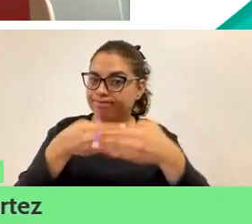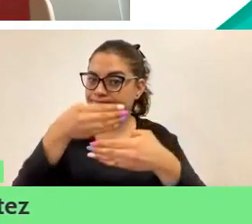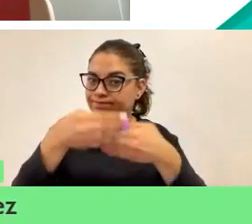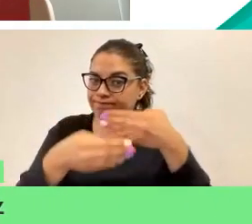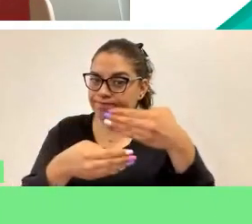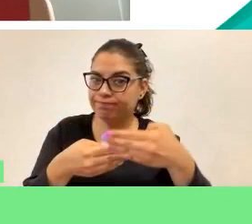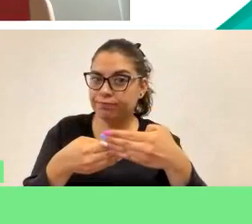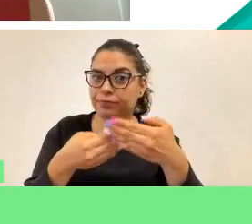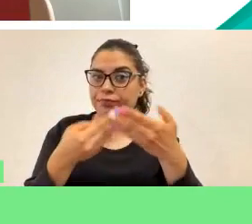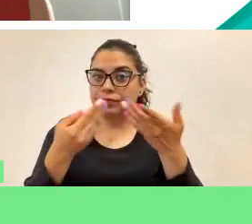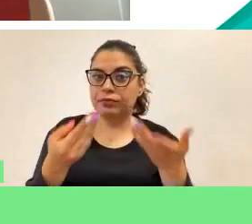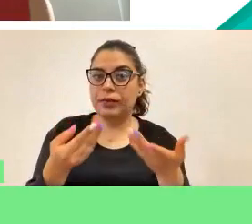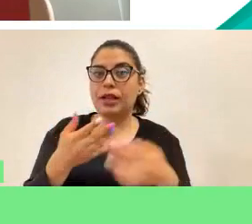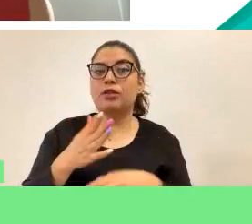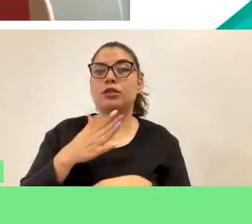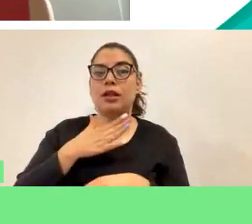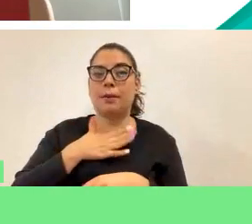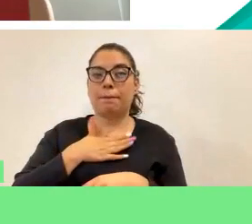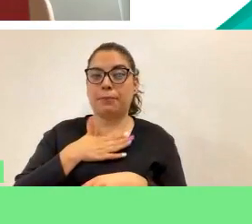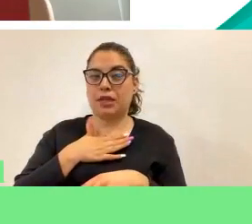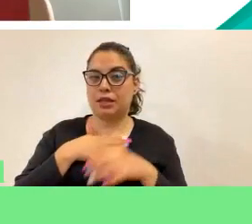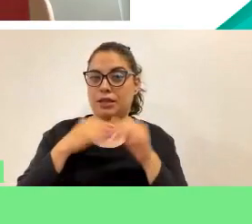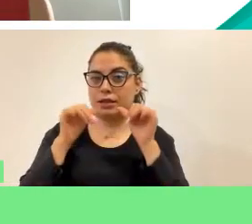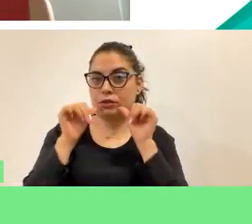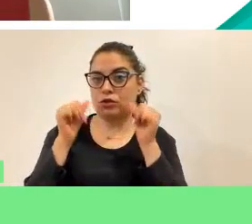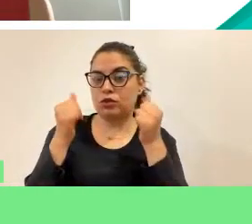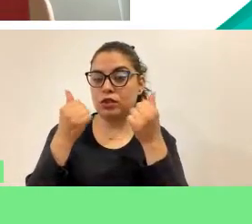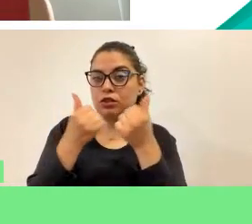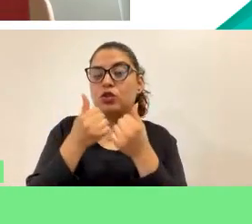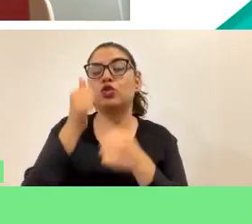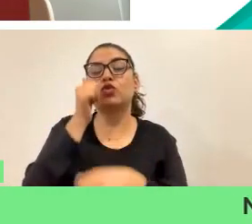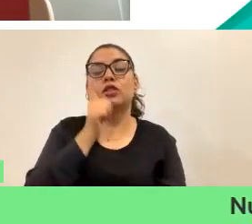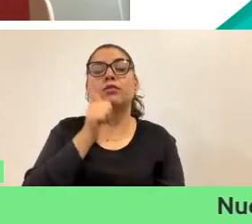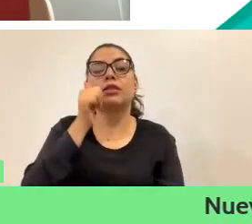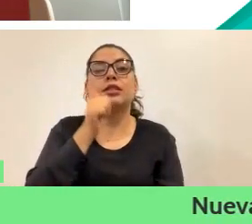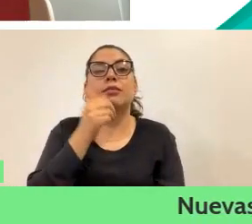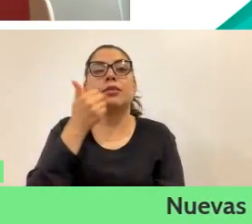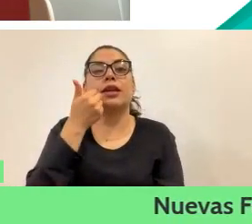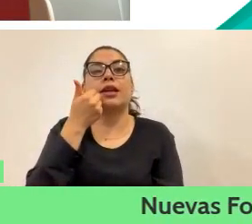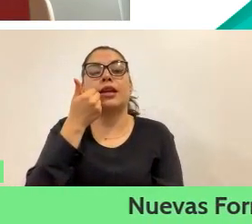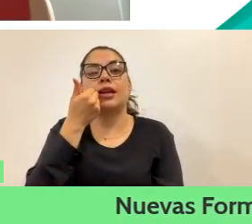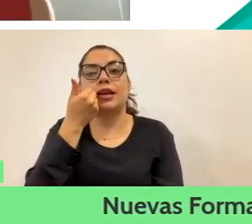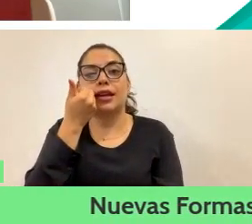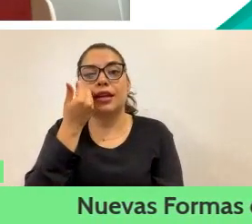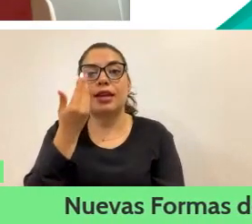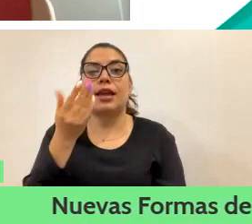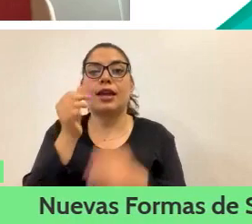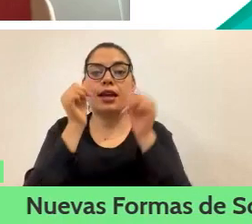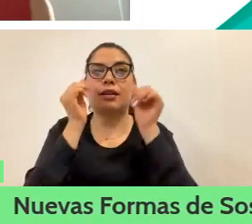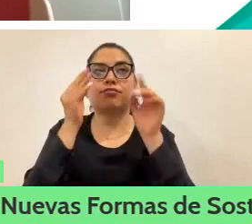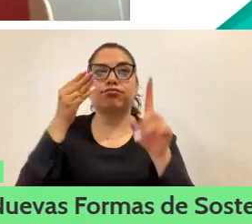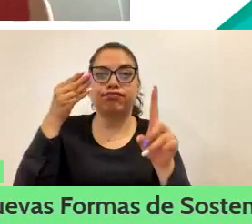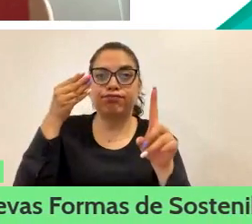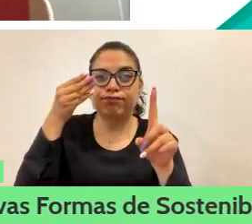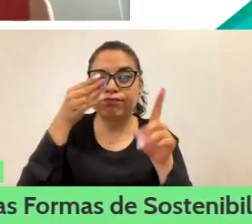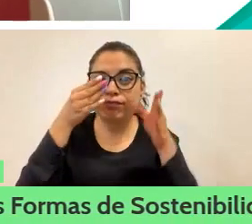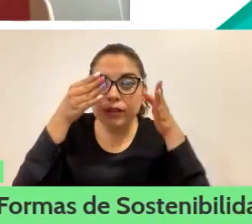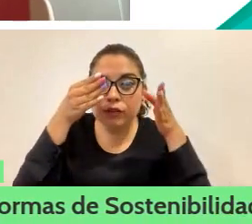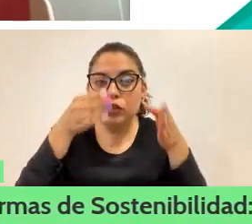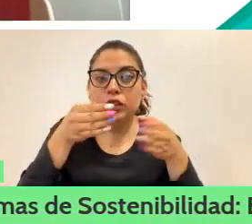Manos desafiarnos constantemente en lo interior de la organización, en los procesos y